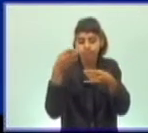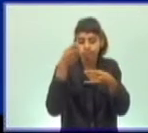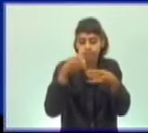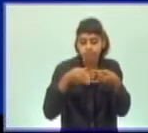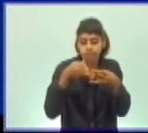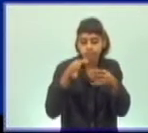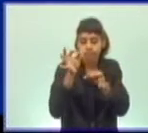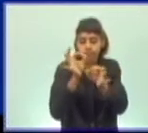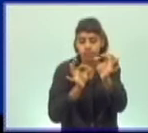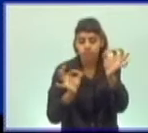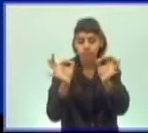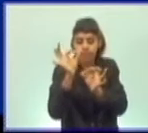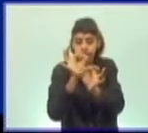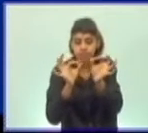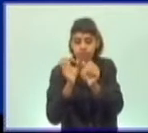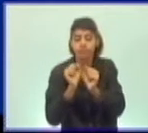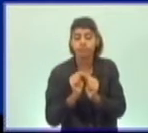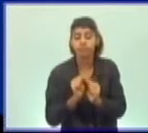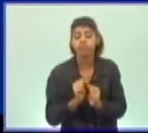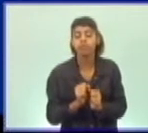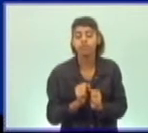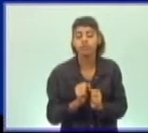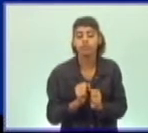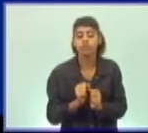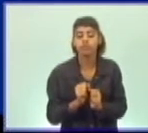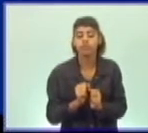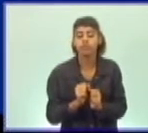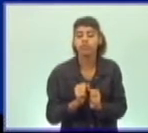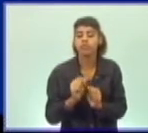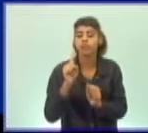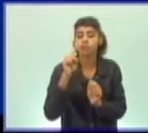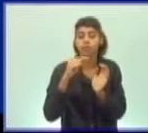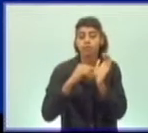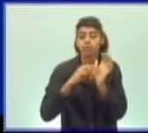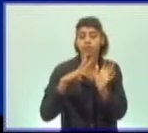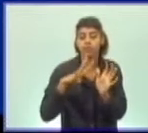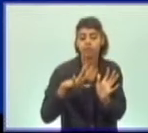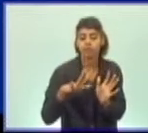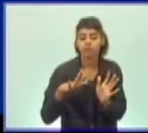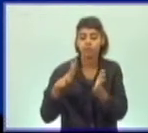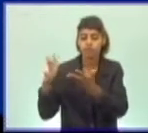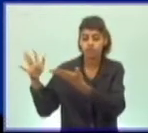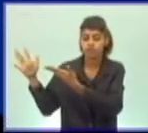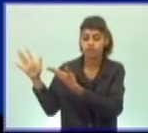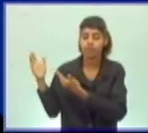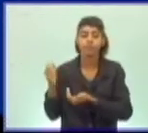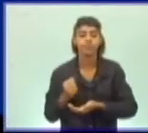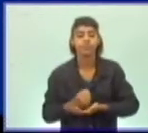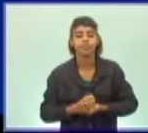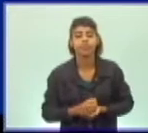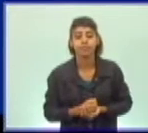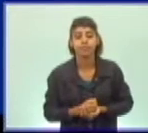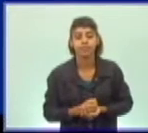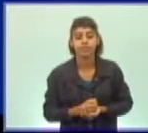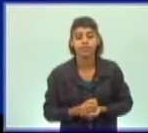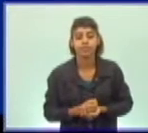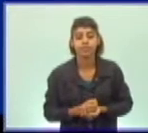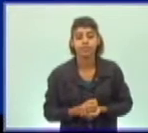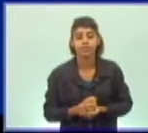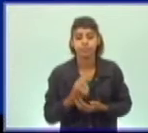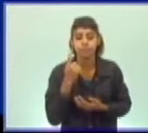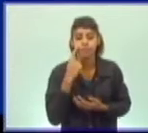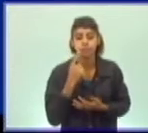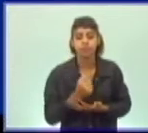último, el último inciso de esta pregunta es que ustedes, entre el elemento yodo, observen su ubicación, está